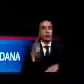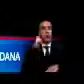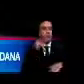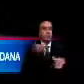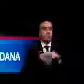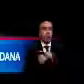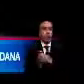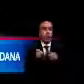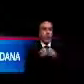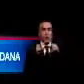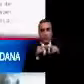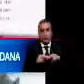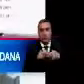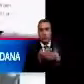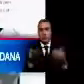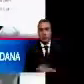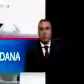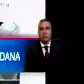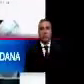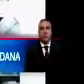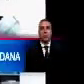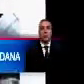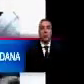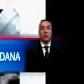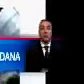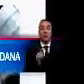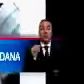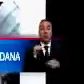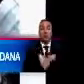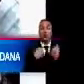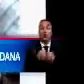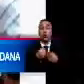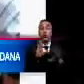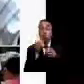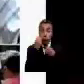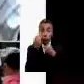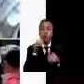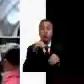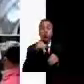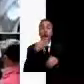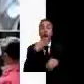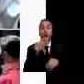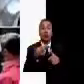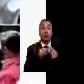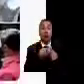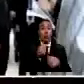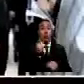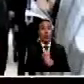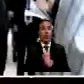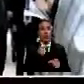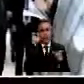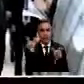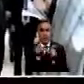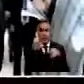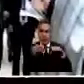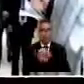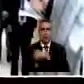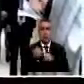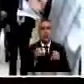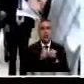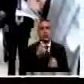Walter Macías Fernández. Mediante redes sociales se informó que a través de un acto urgente, Fiscalía allanó las oficinas